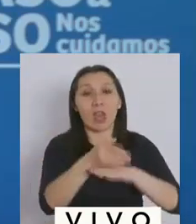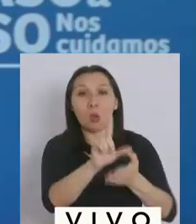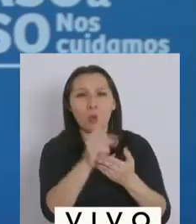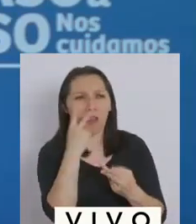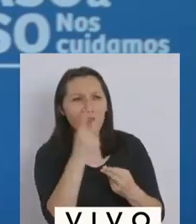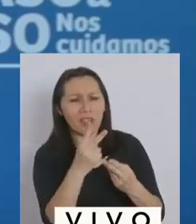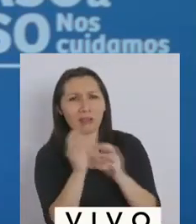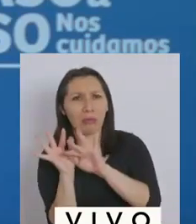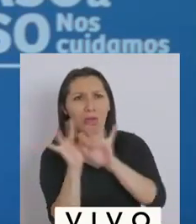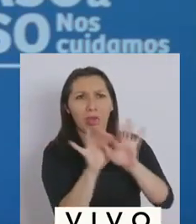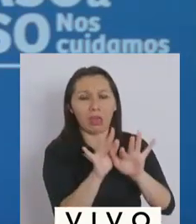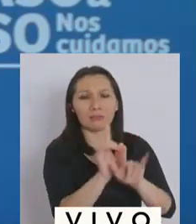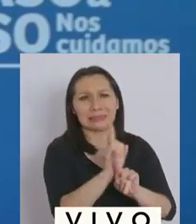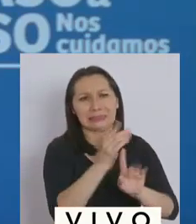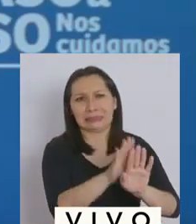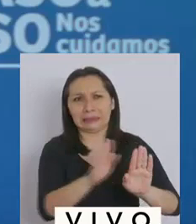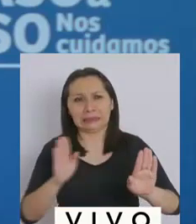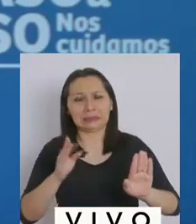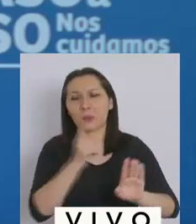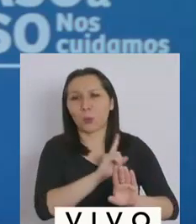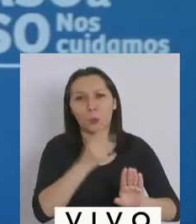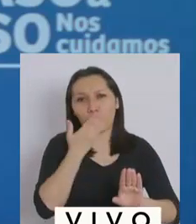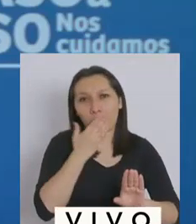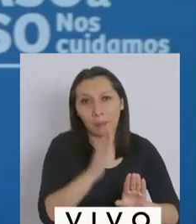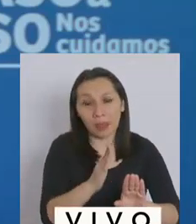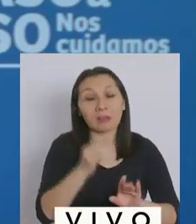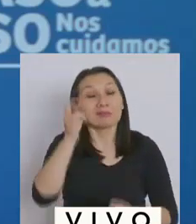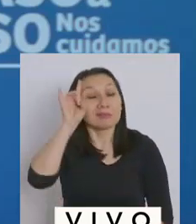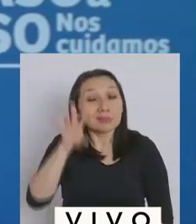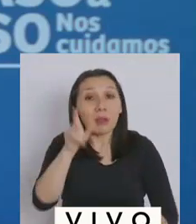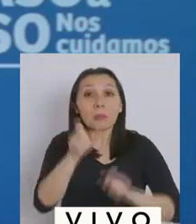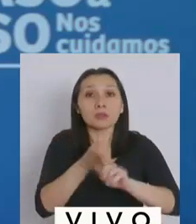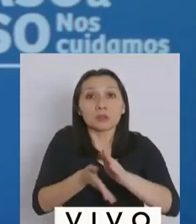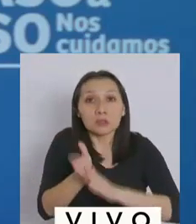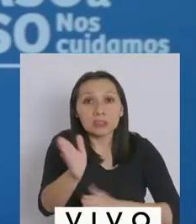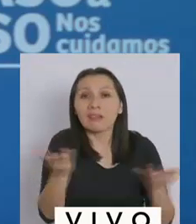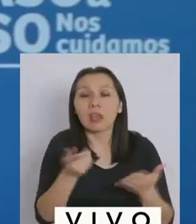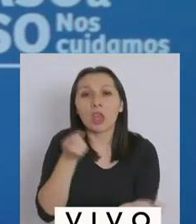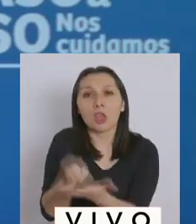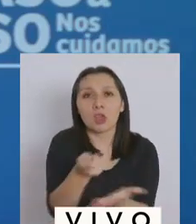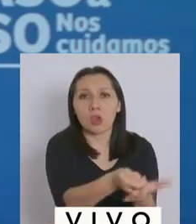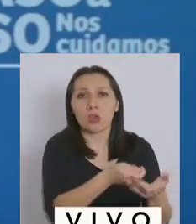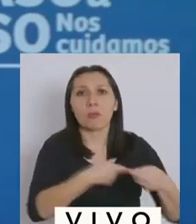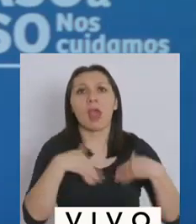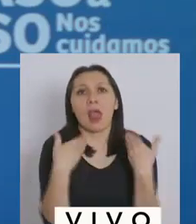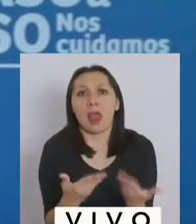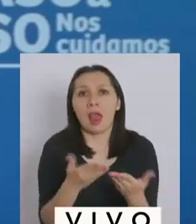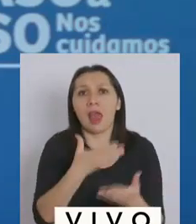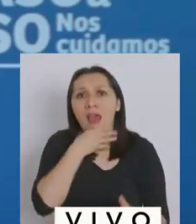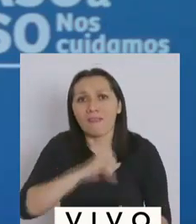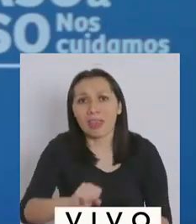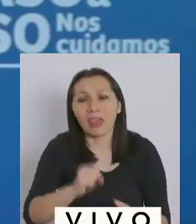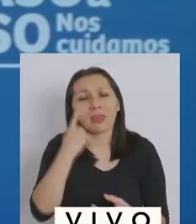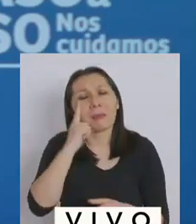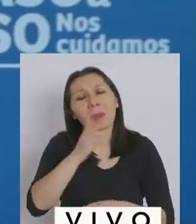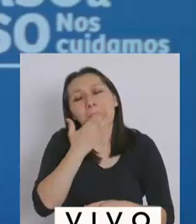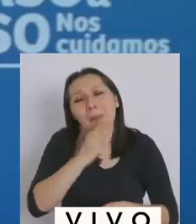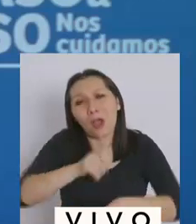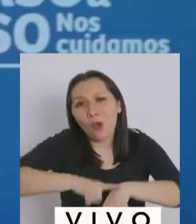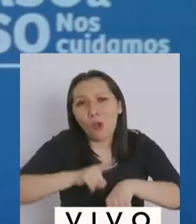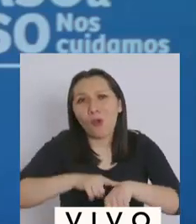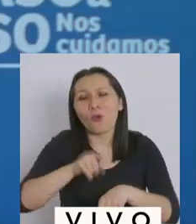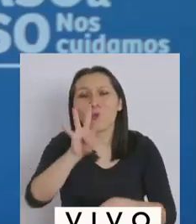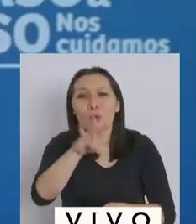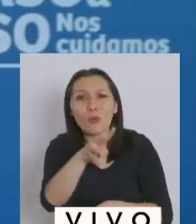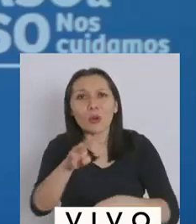haya mucha conglomeración. Sabemos que las personas están saliendo a comprar regalos de Navidad, pero tratemos de hacerlo en horario y en